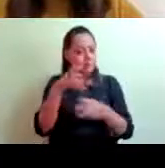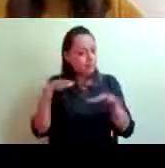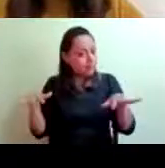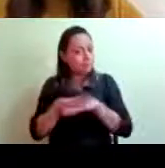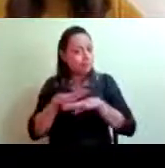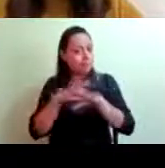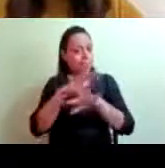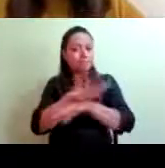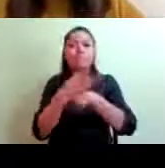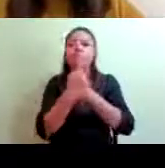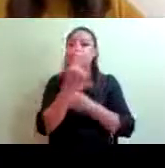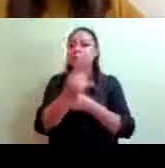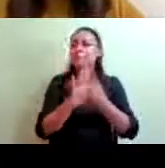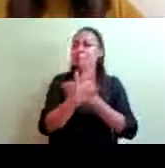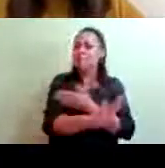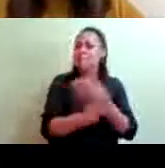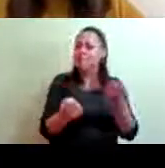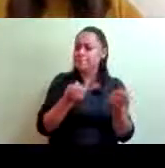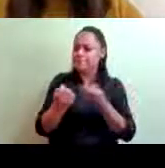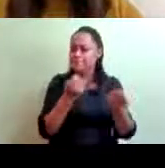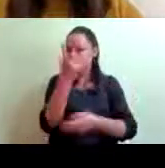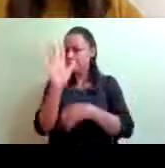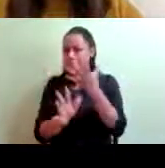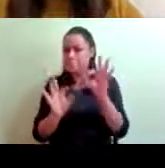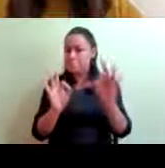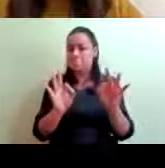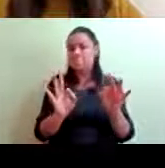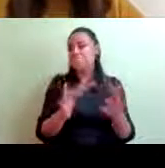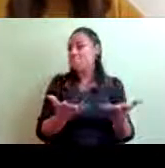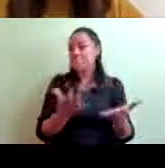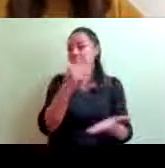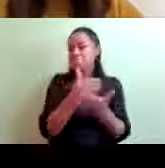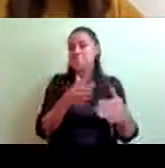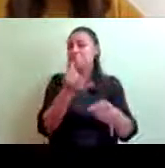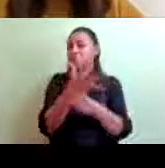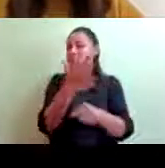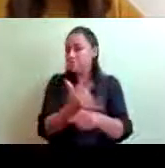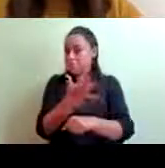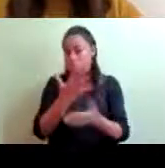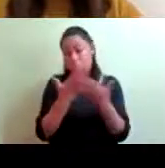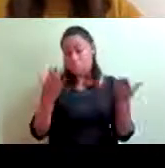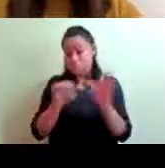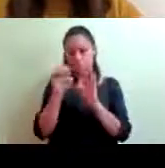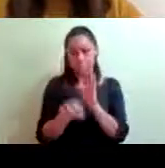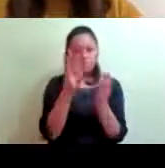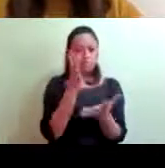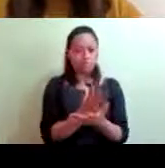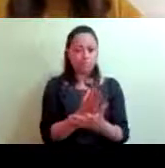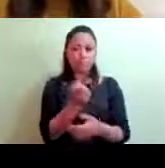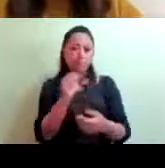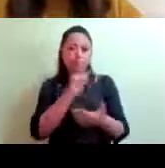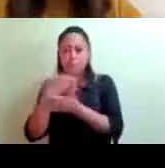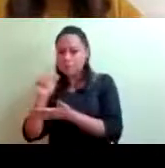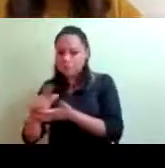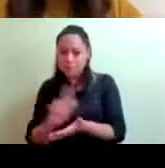porque ha impedido un adecuado manejo de los bosques. Solamente se permite cuando se trata de estrategias de sanidad forestal o cuando